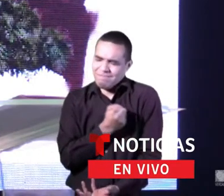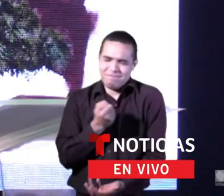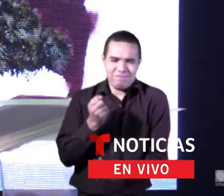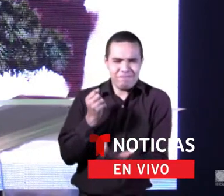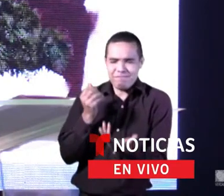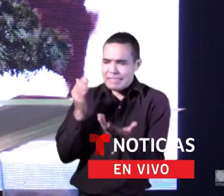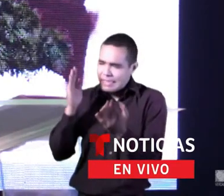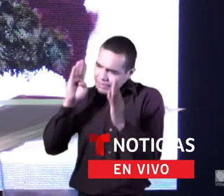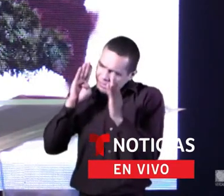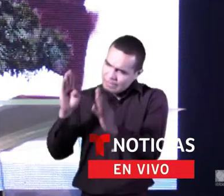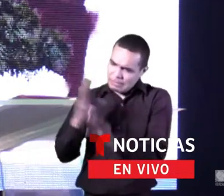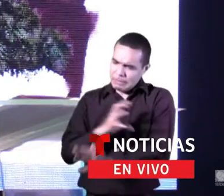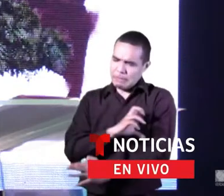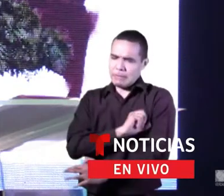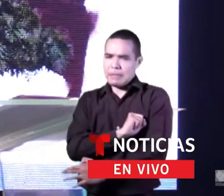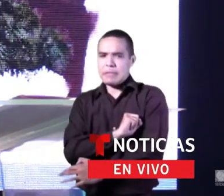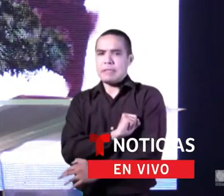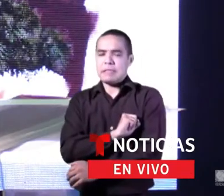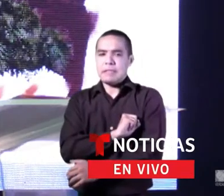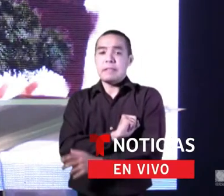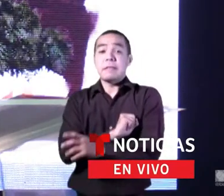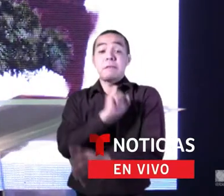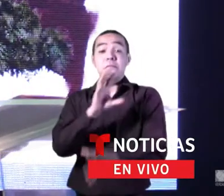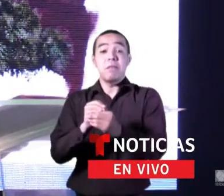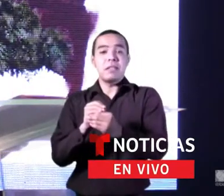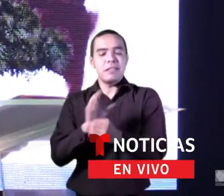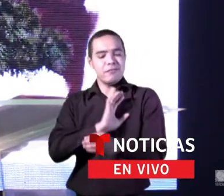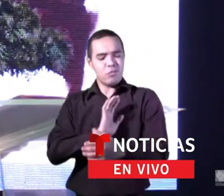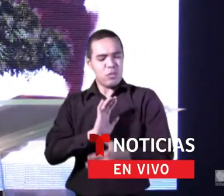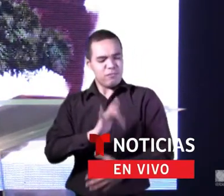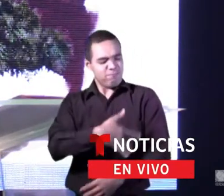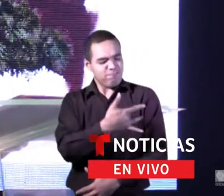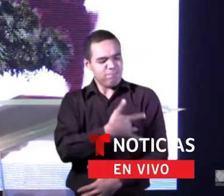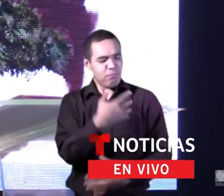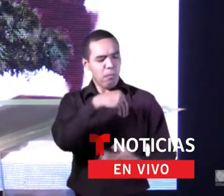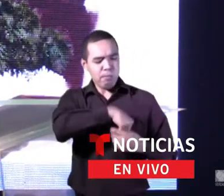y con el pudor de nuestras emociones